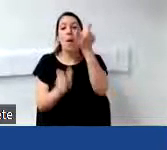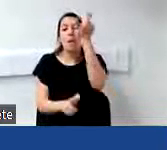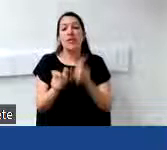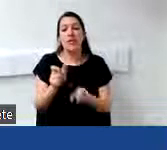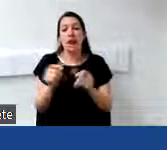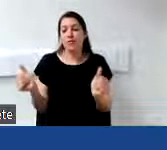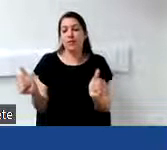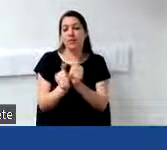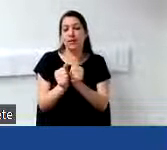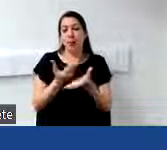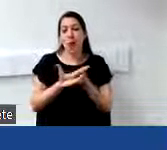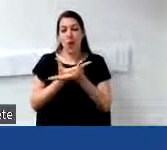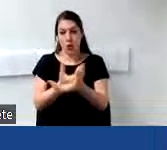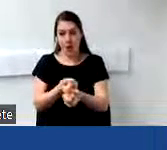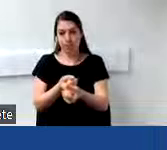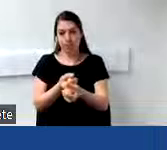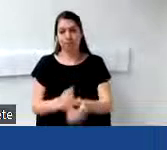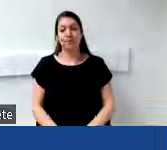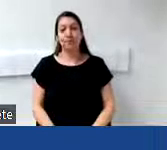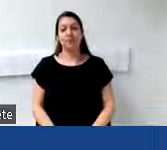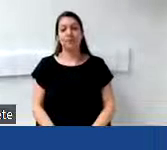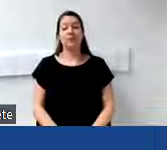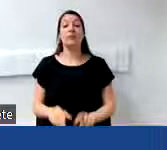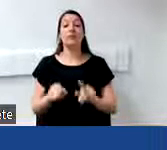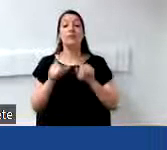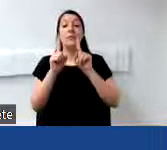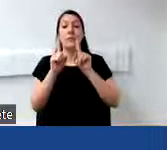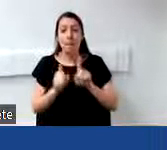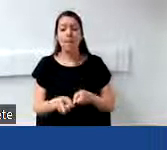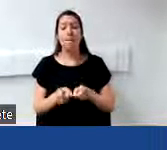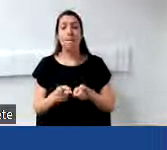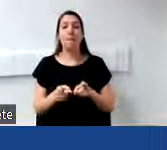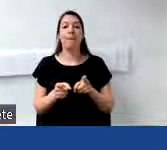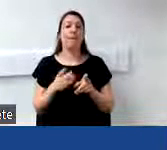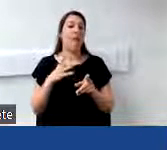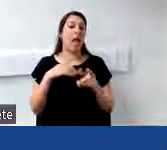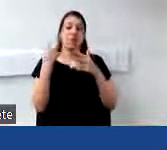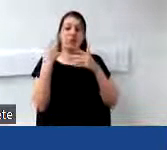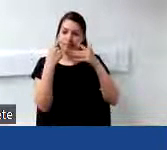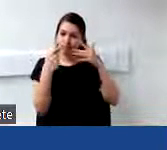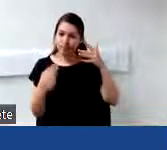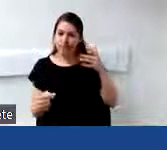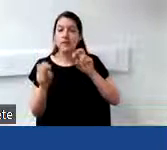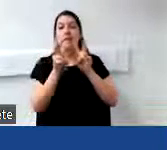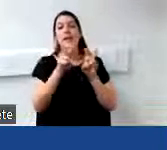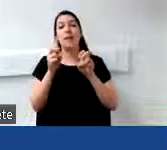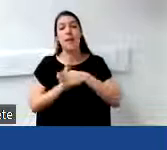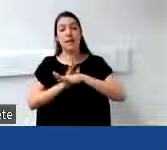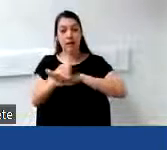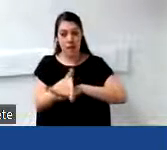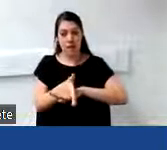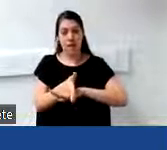técnica. Bien. En aquellos casos también donde tenemos determinadas condiciones en lo que tiene que ver con la